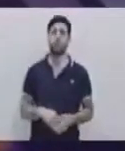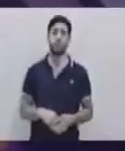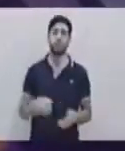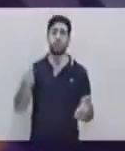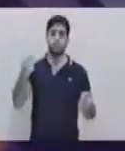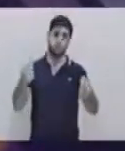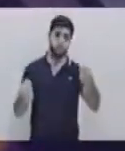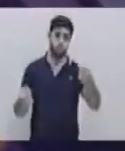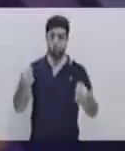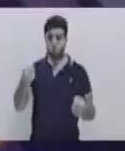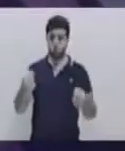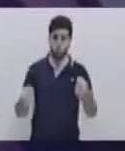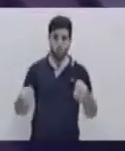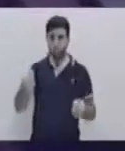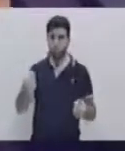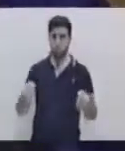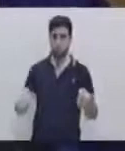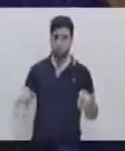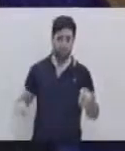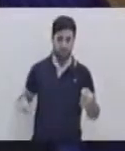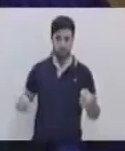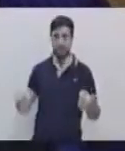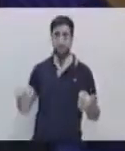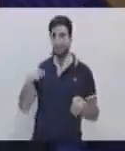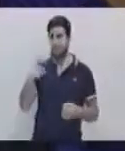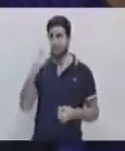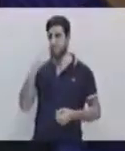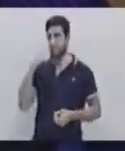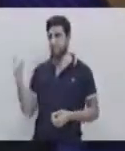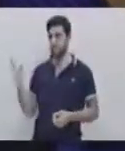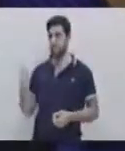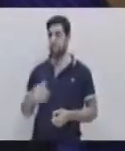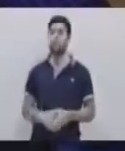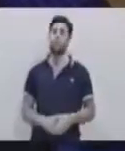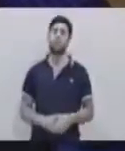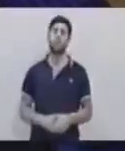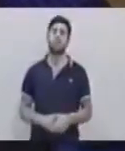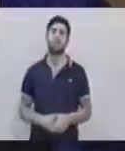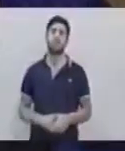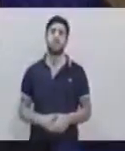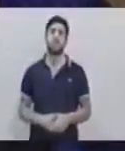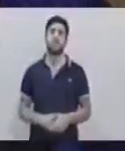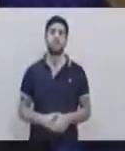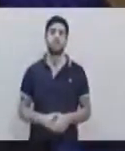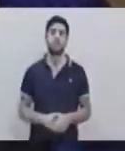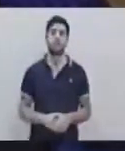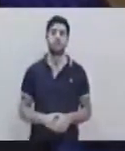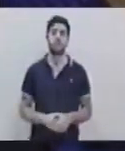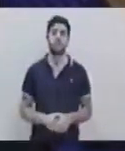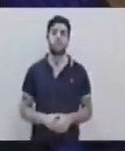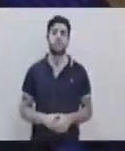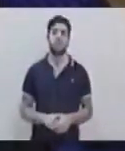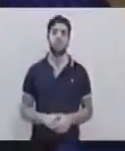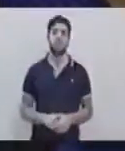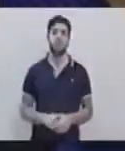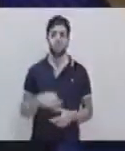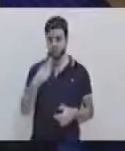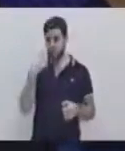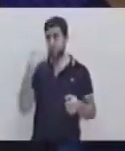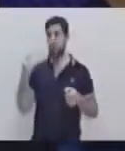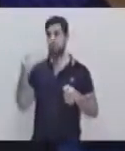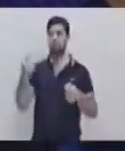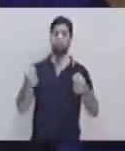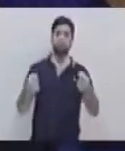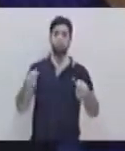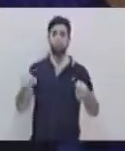Una, dos y tres. ¡Arranquemos! Vamos, rumbo hacia Quetzaltenango.